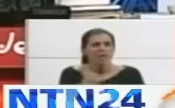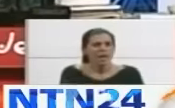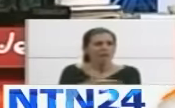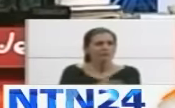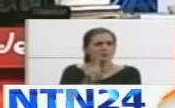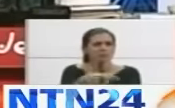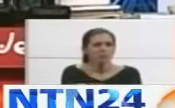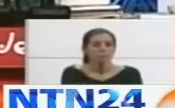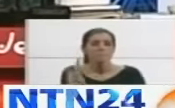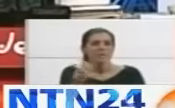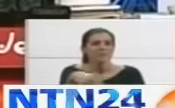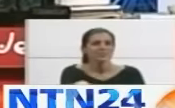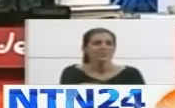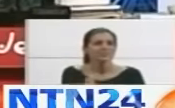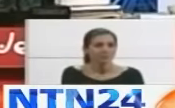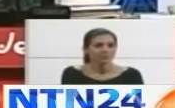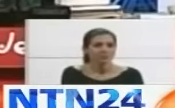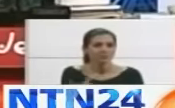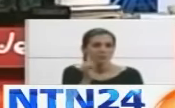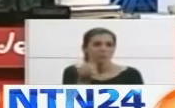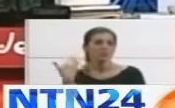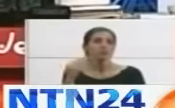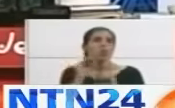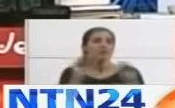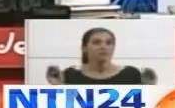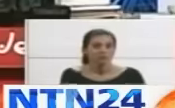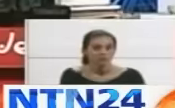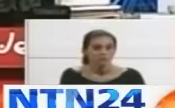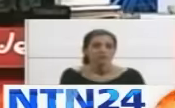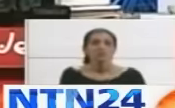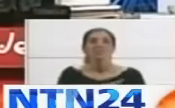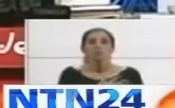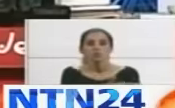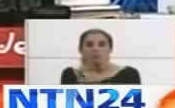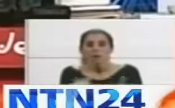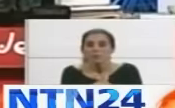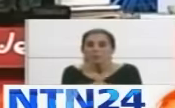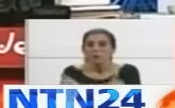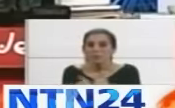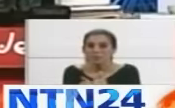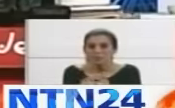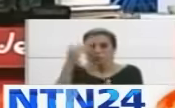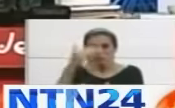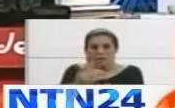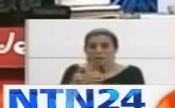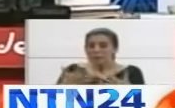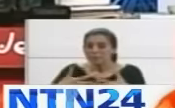para este viernes. Ahora, yo le voy a decir algo, señora gobernadora, compañero de la Fuerza Armada. Empresa que se pare,